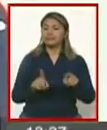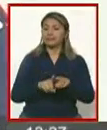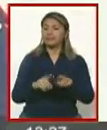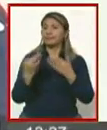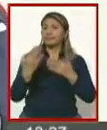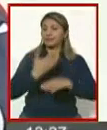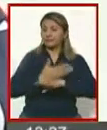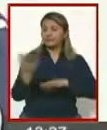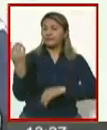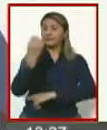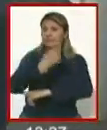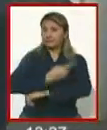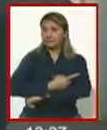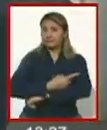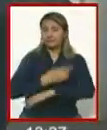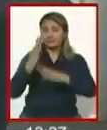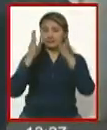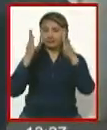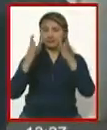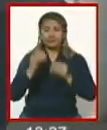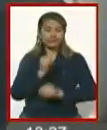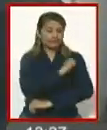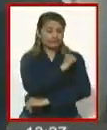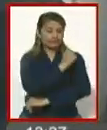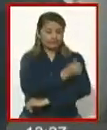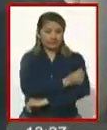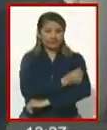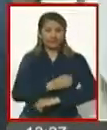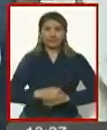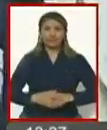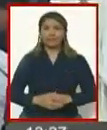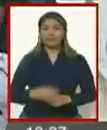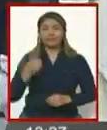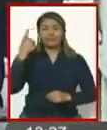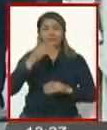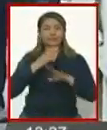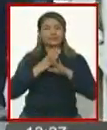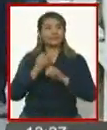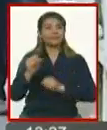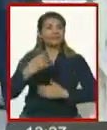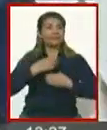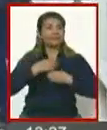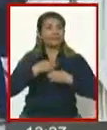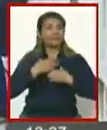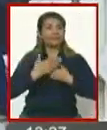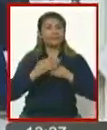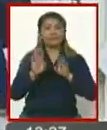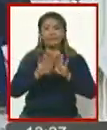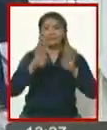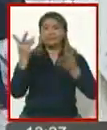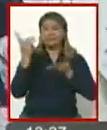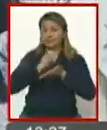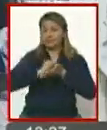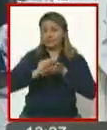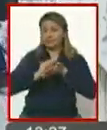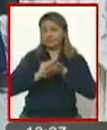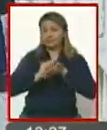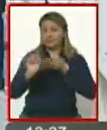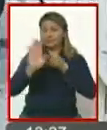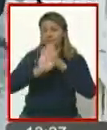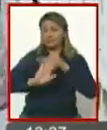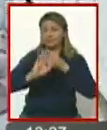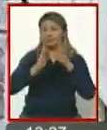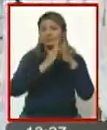esperan que en los próximos días sean escuchados por las autoridades pertinentes para evitar movilizaciones en la puerta de la Secretaría de